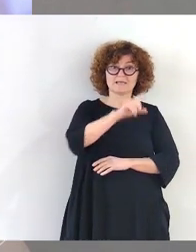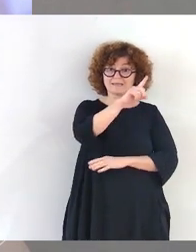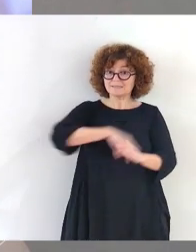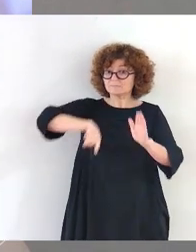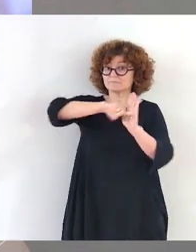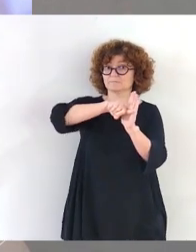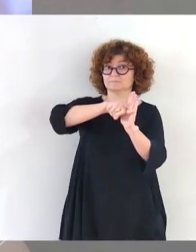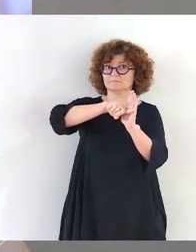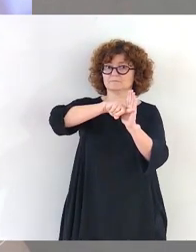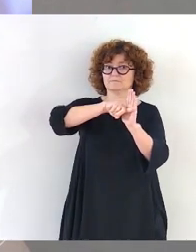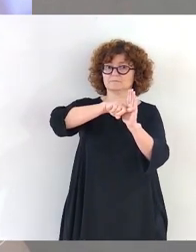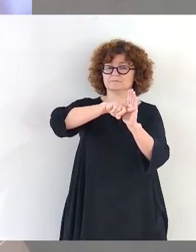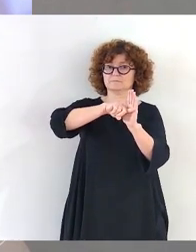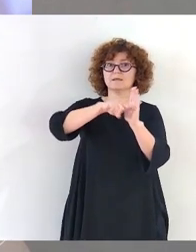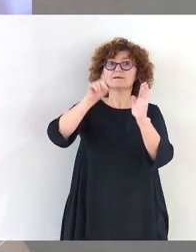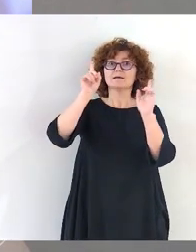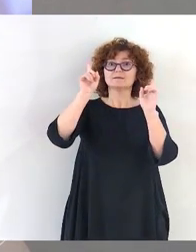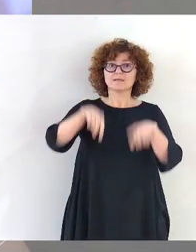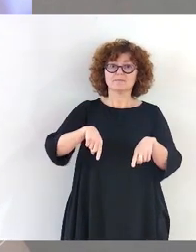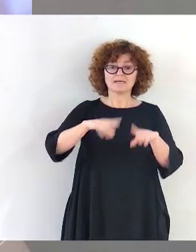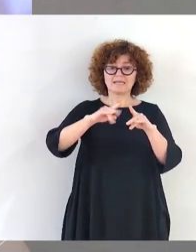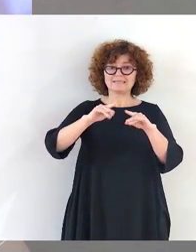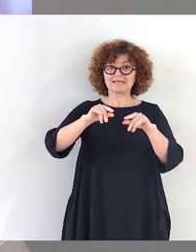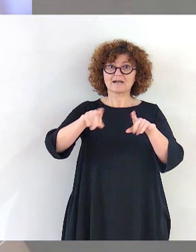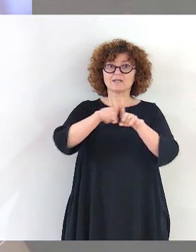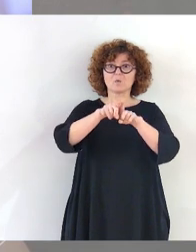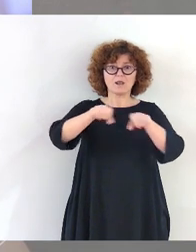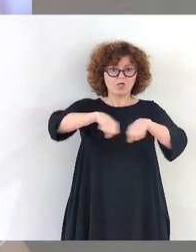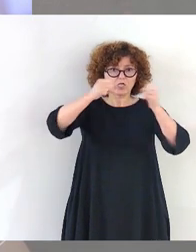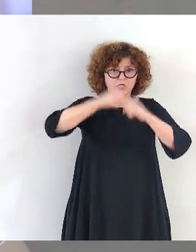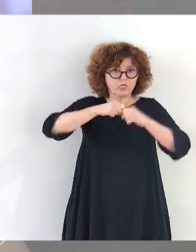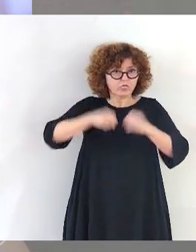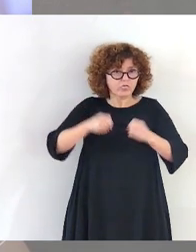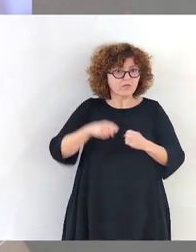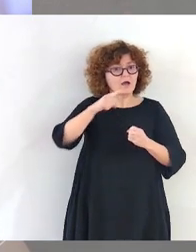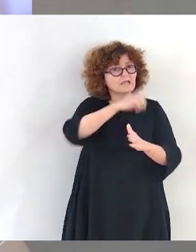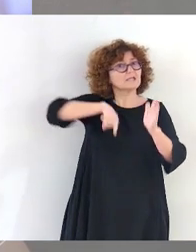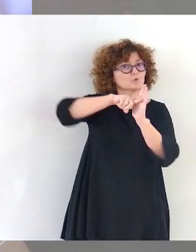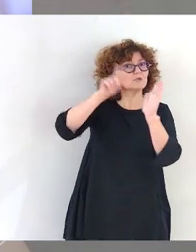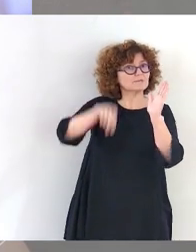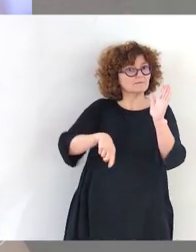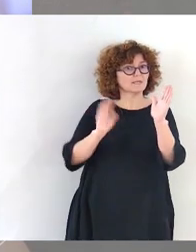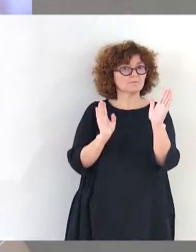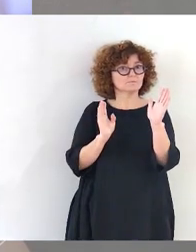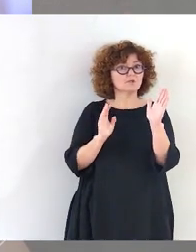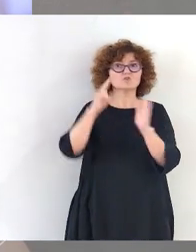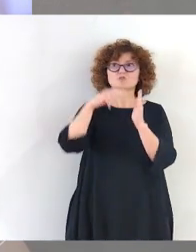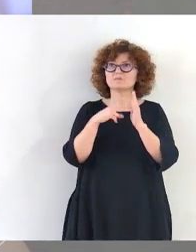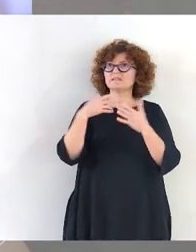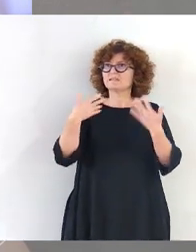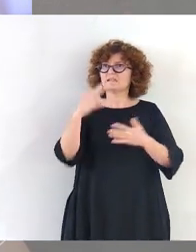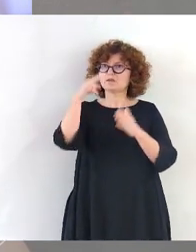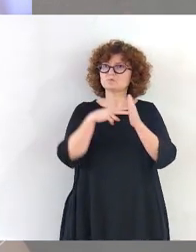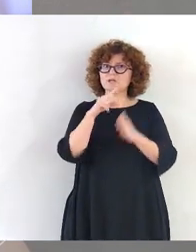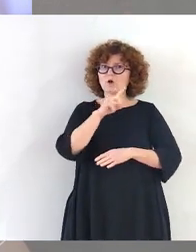la la degradación de la de la tierra Por ejemplo y hay algunos ejemplos también en creo que en 2010 o 2011 si no